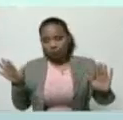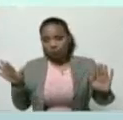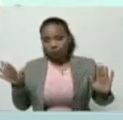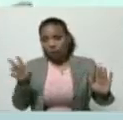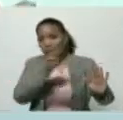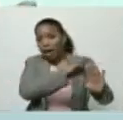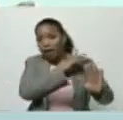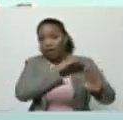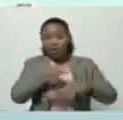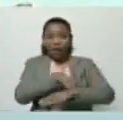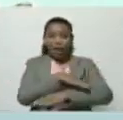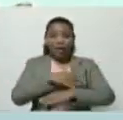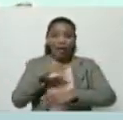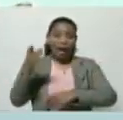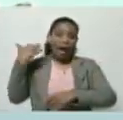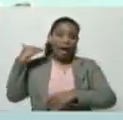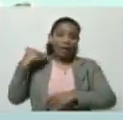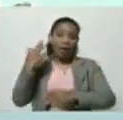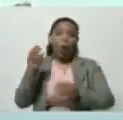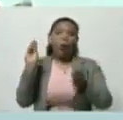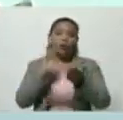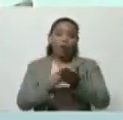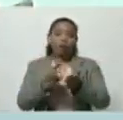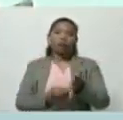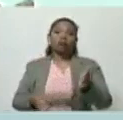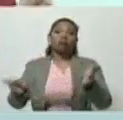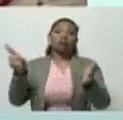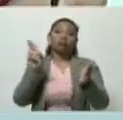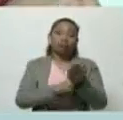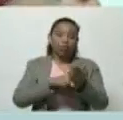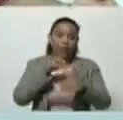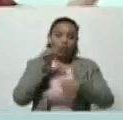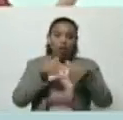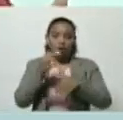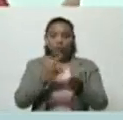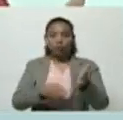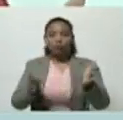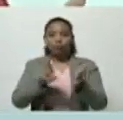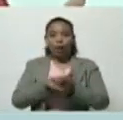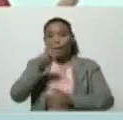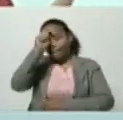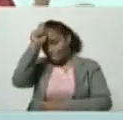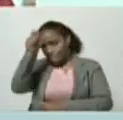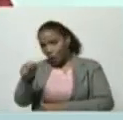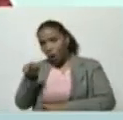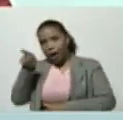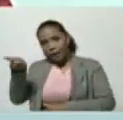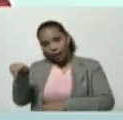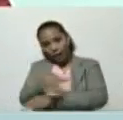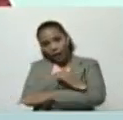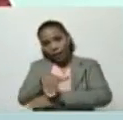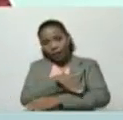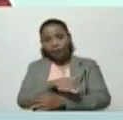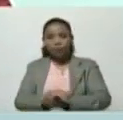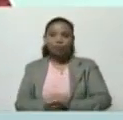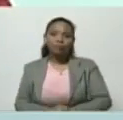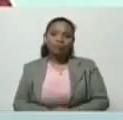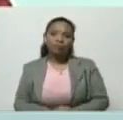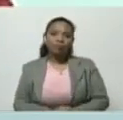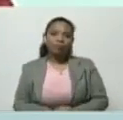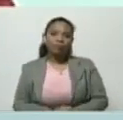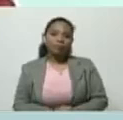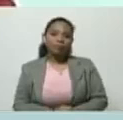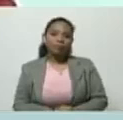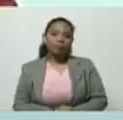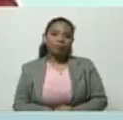Jefes de calle que fueron nuevamente votados y ratificados por esa calle. Y